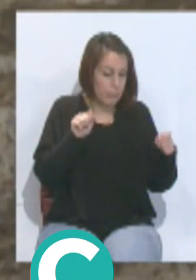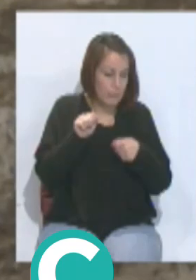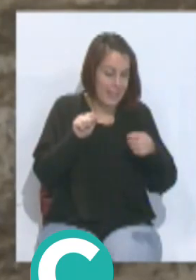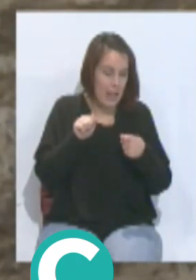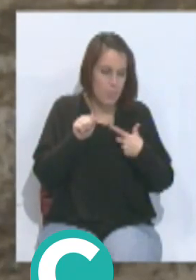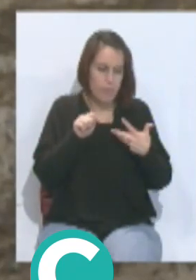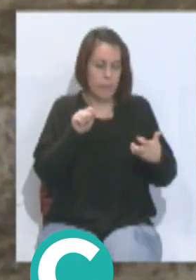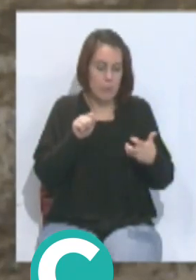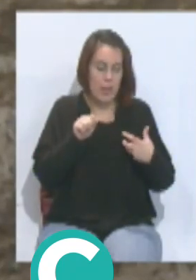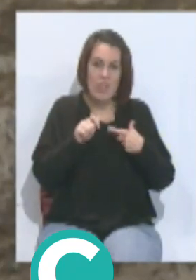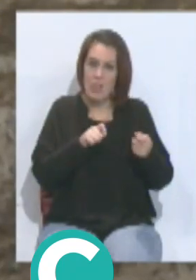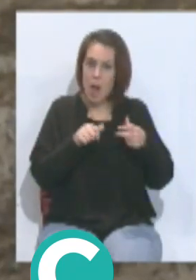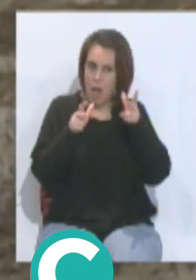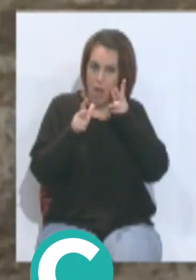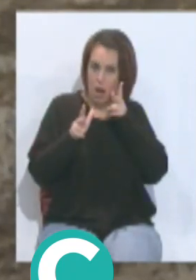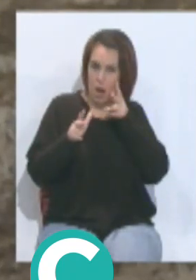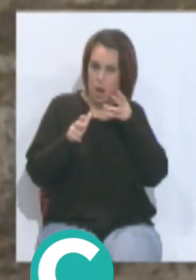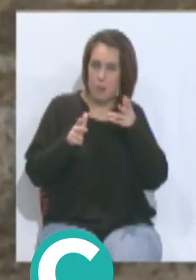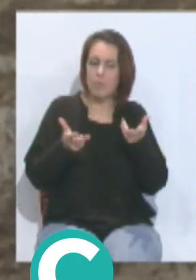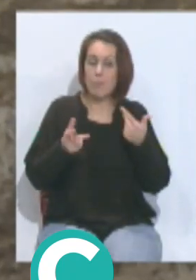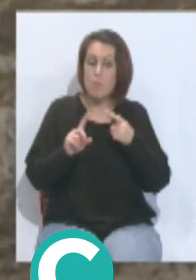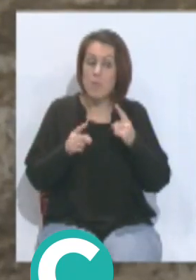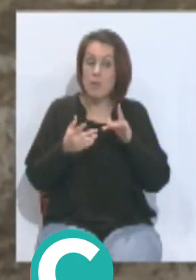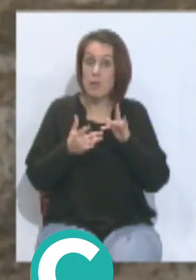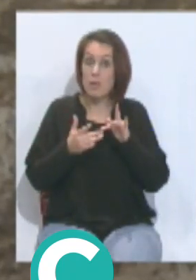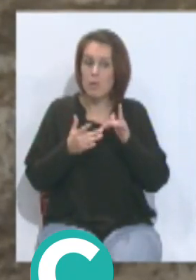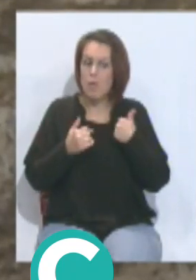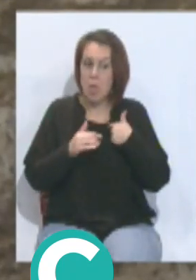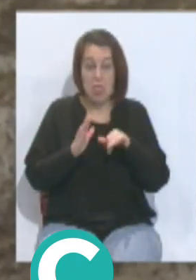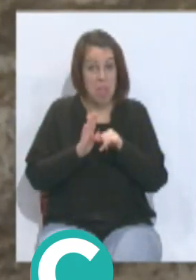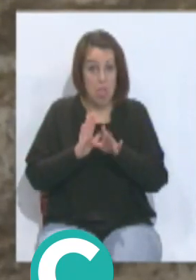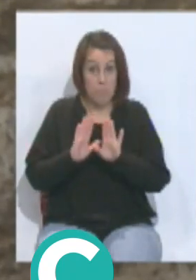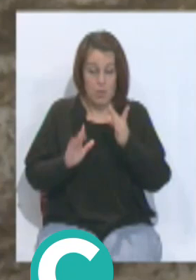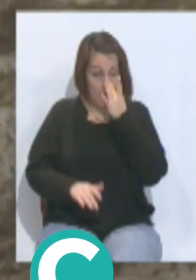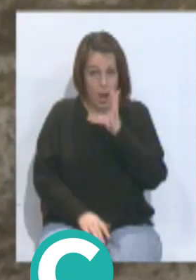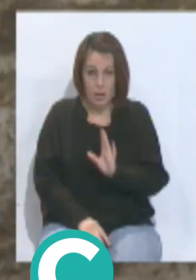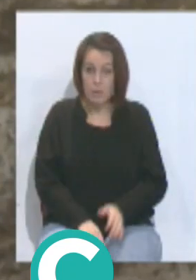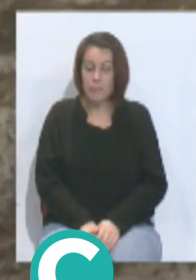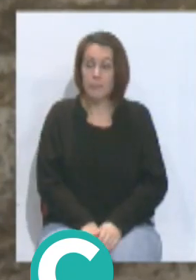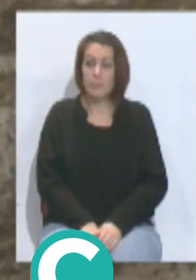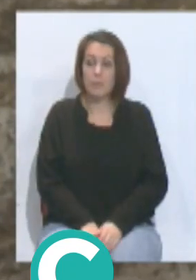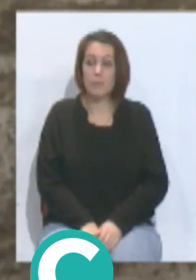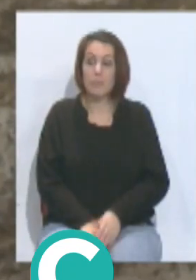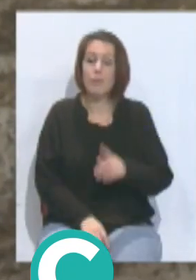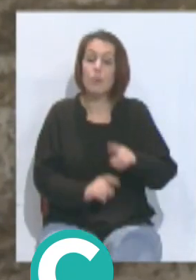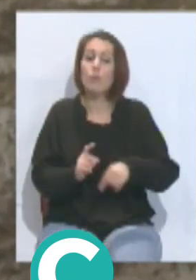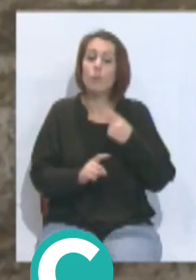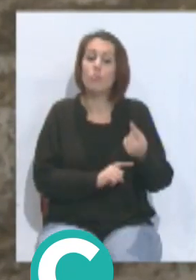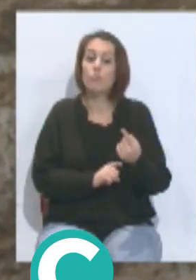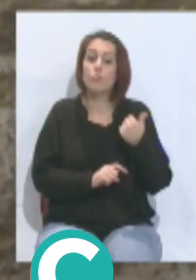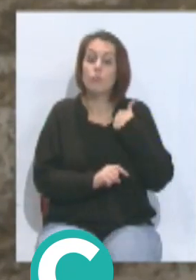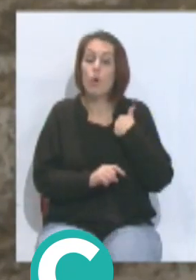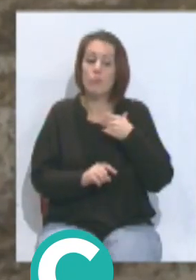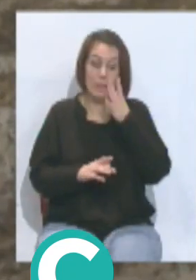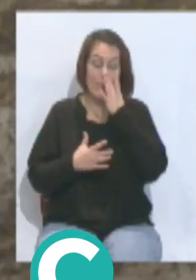le da más estuosidad. Entonces, claro, fue el primer contacto de cerca que tuve con el carnaval. Y después